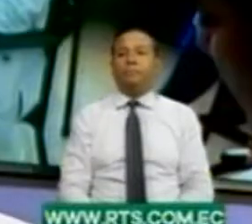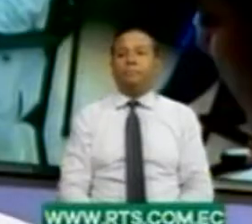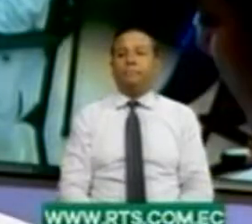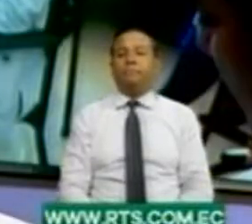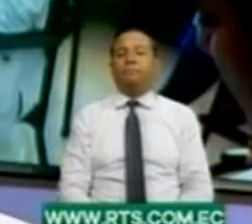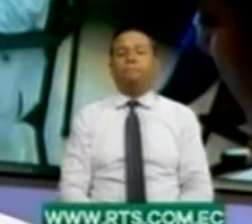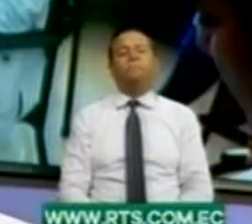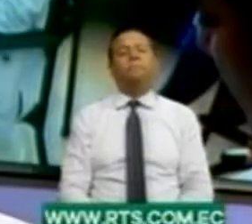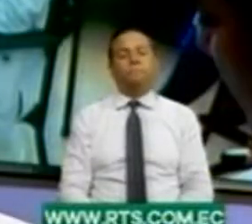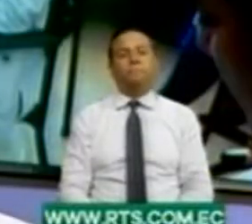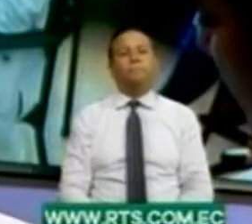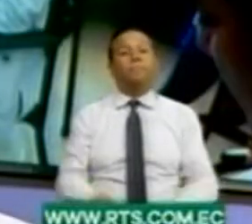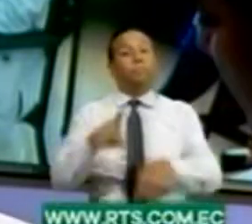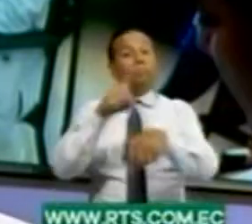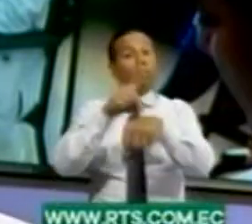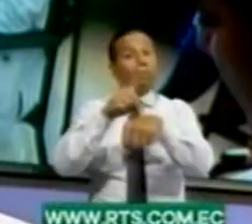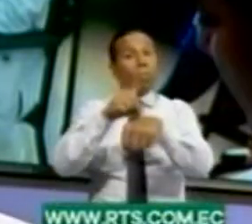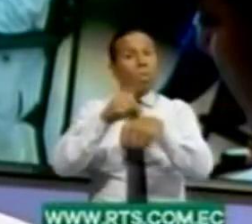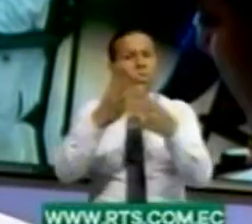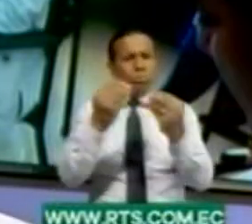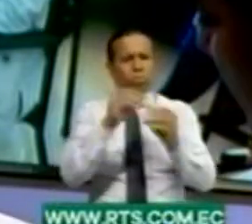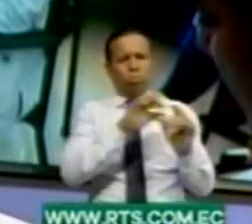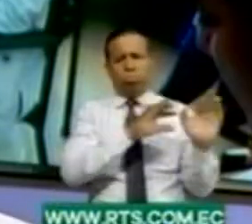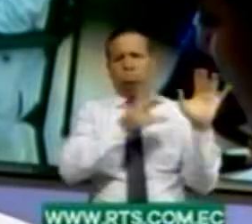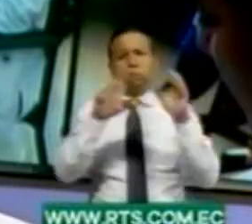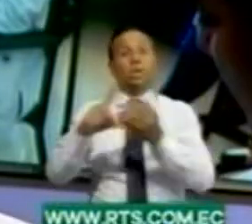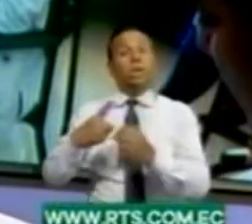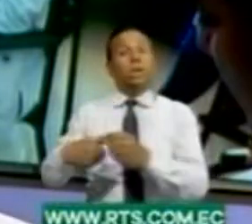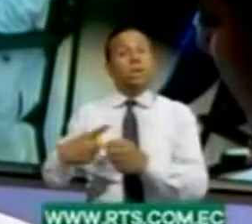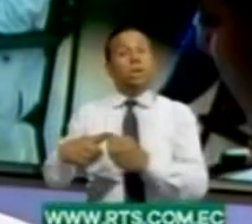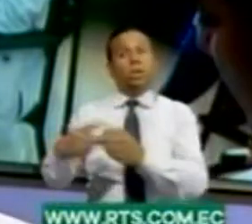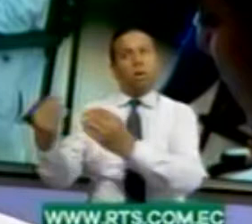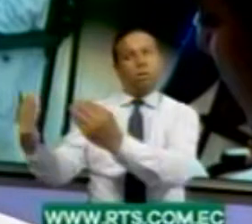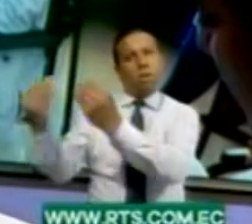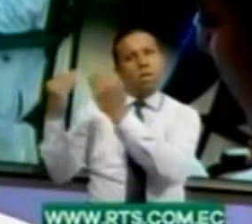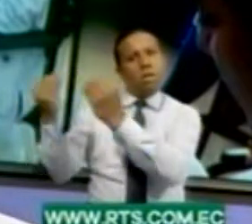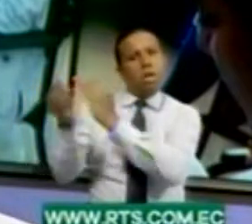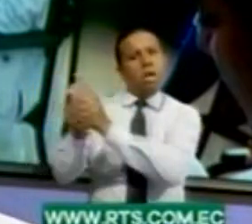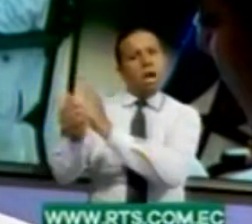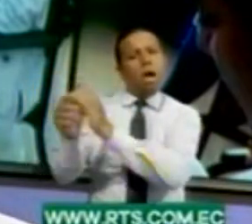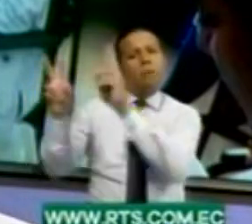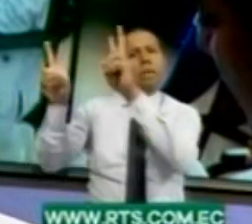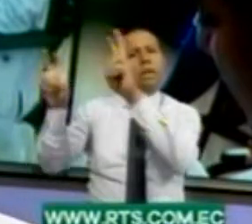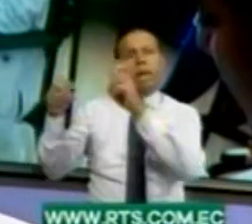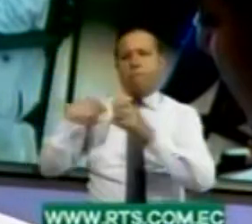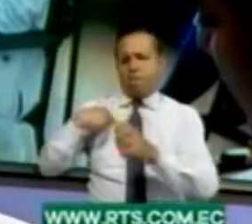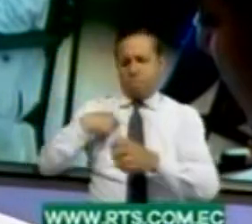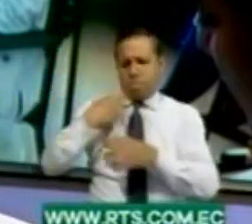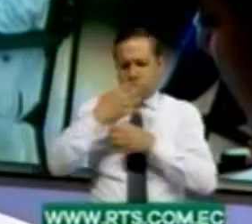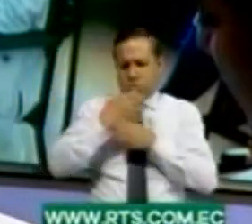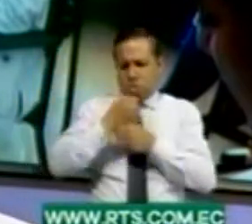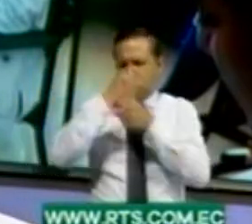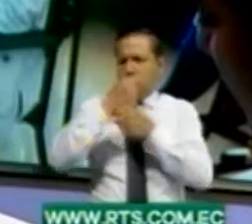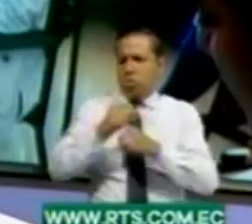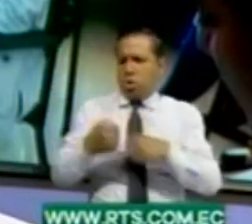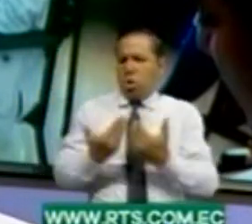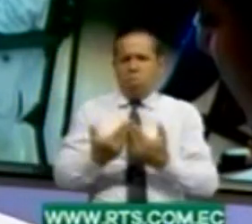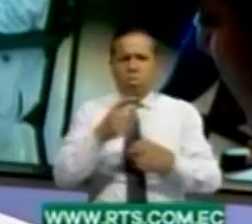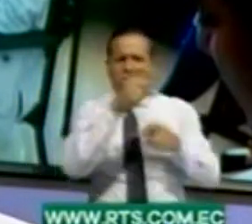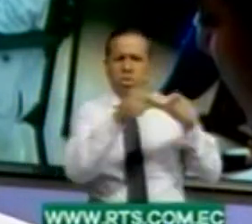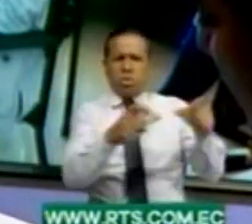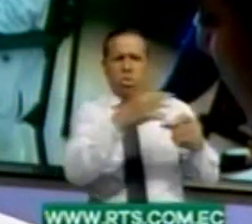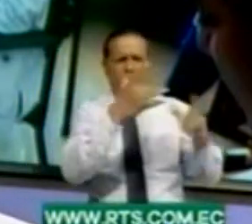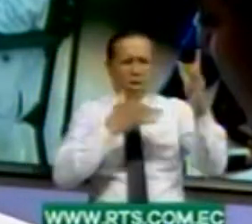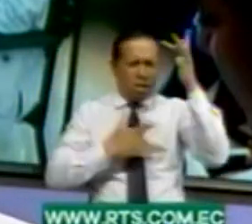varios doctores se capacitan en quito sobre protección y seguridad médica para la atención de posibles pacientes con